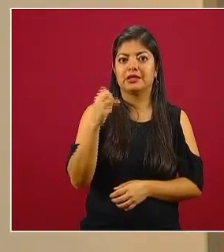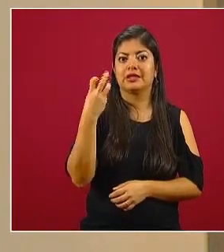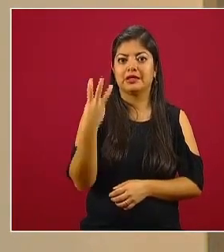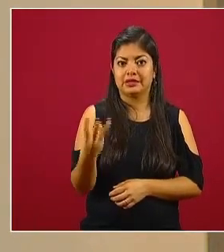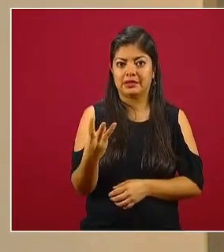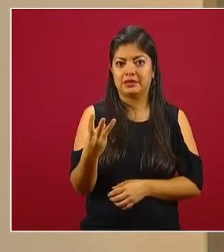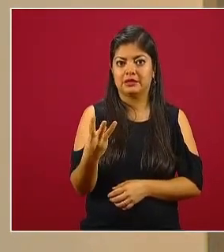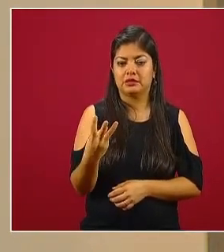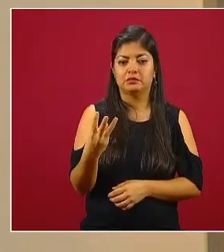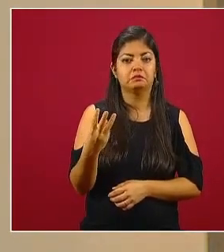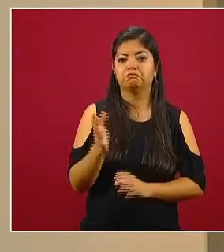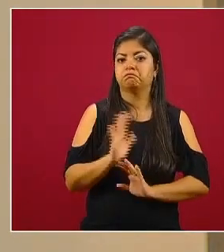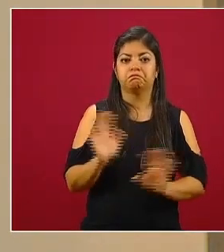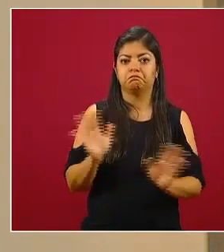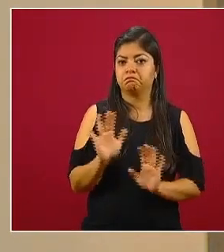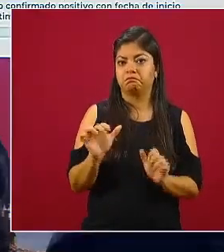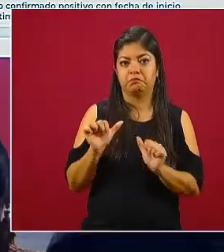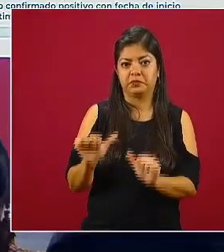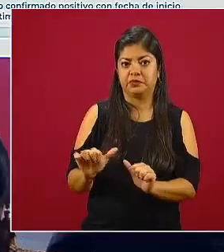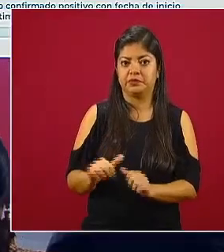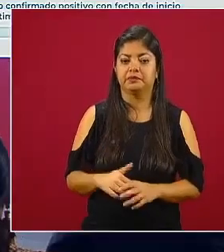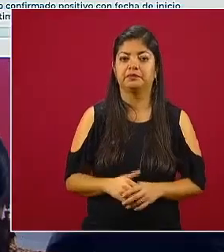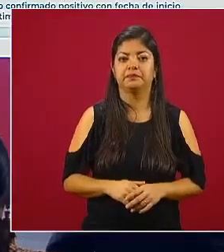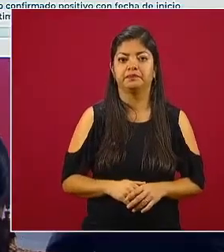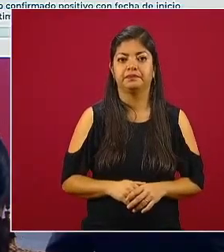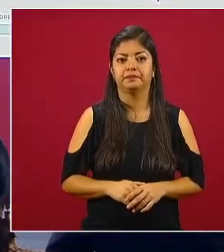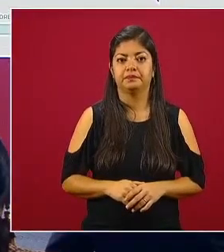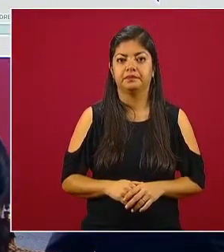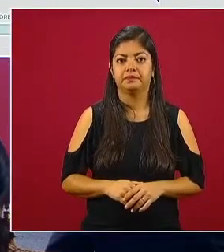137,263 descartados. La siguiente, por favor.